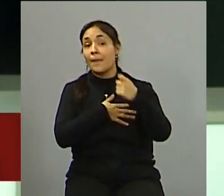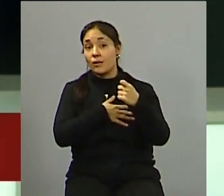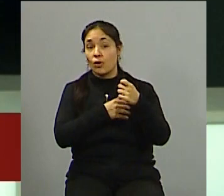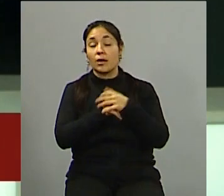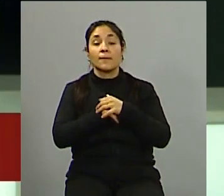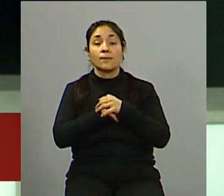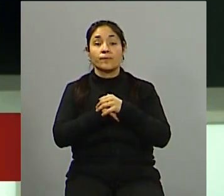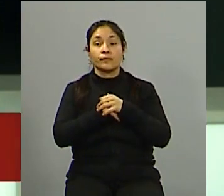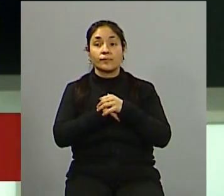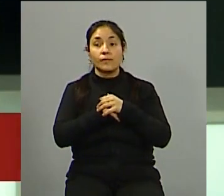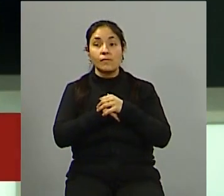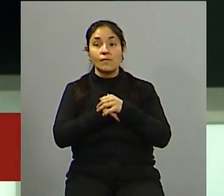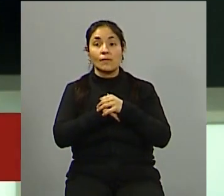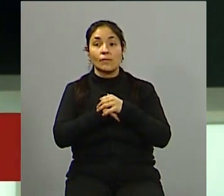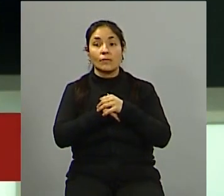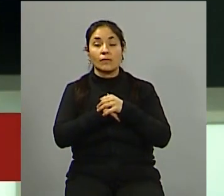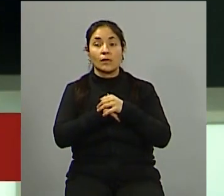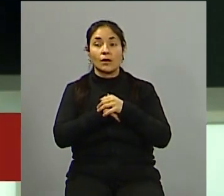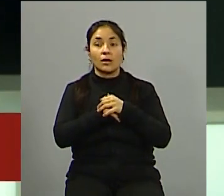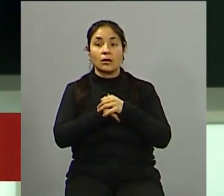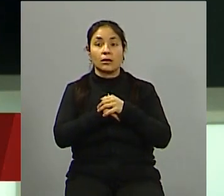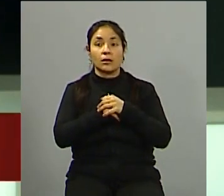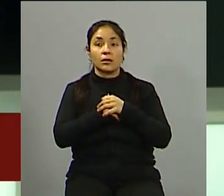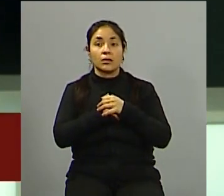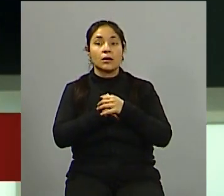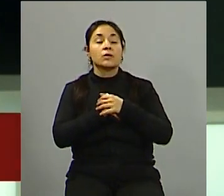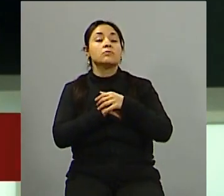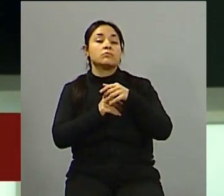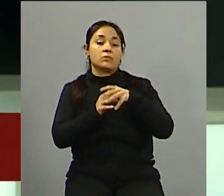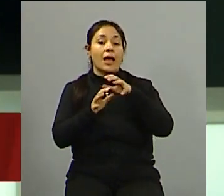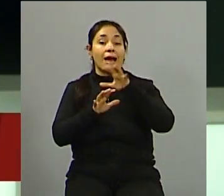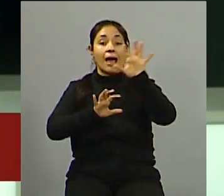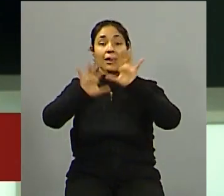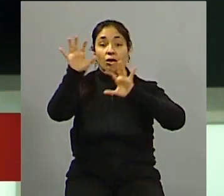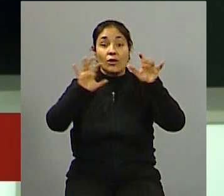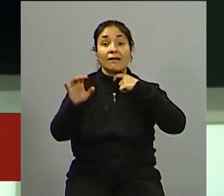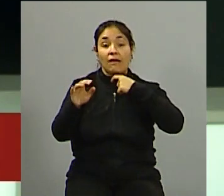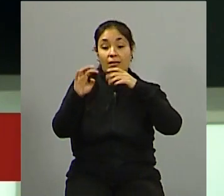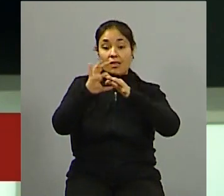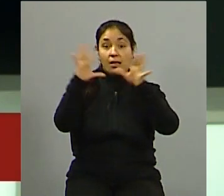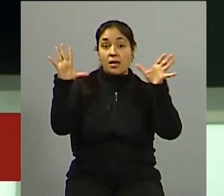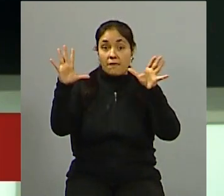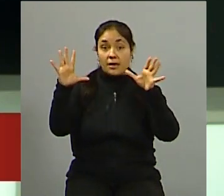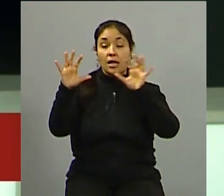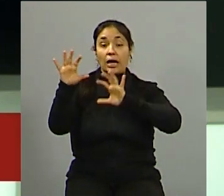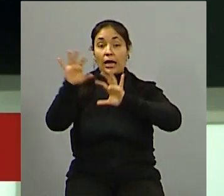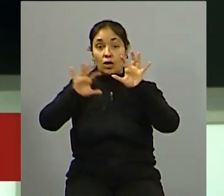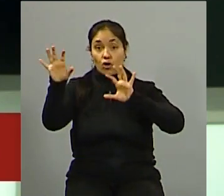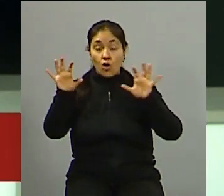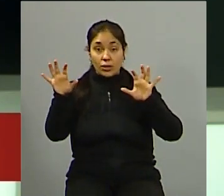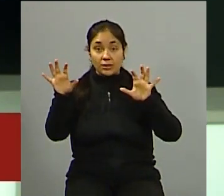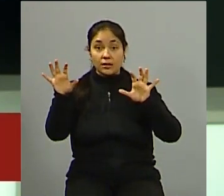donde una gran parte importante de las regiones autonómicas, pero que justamente también